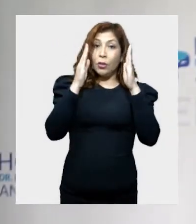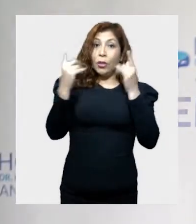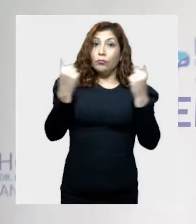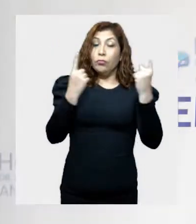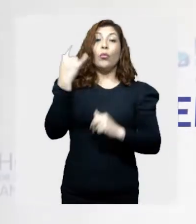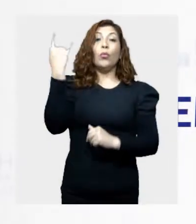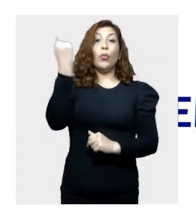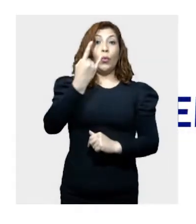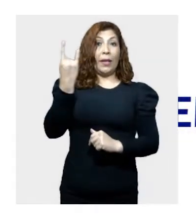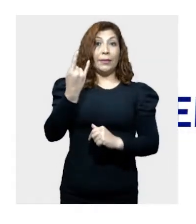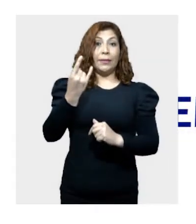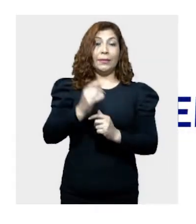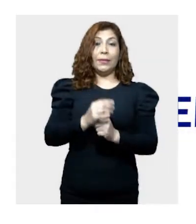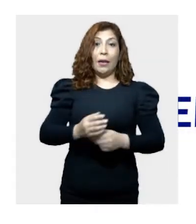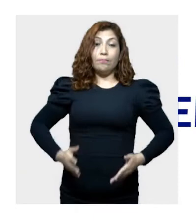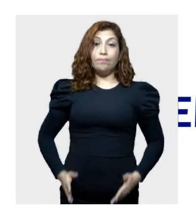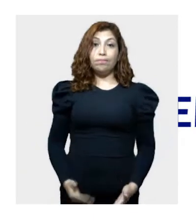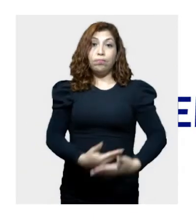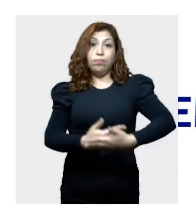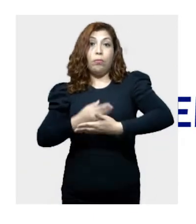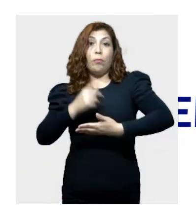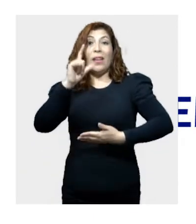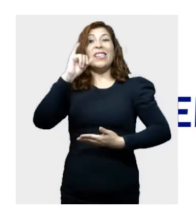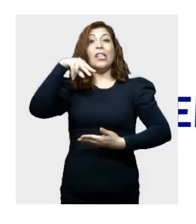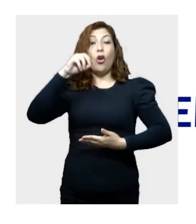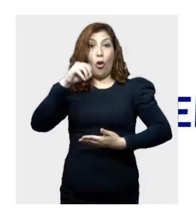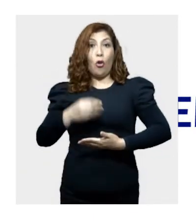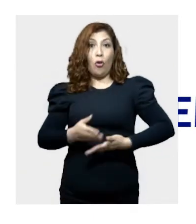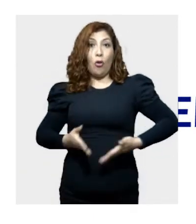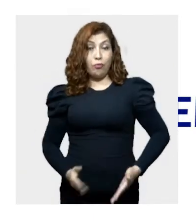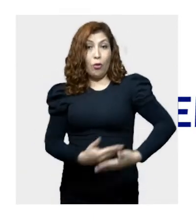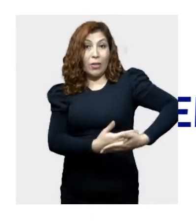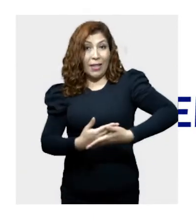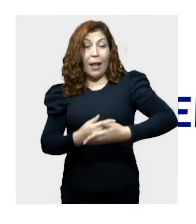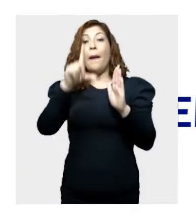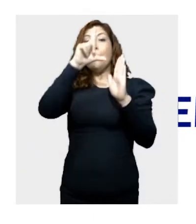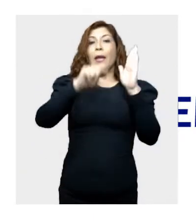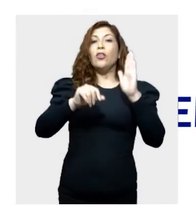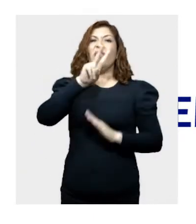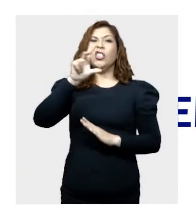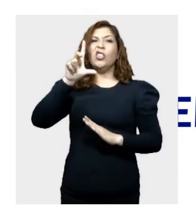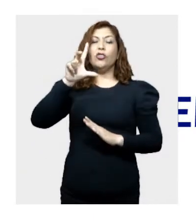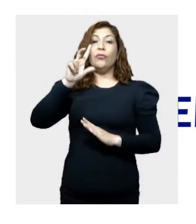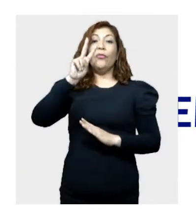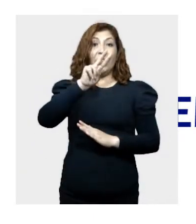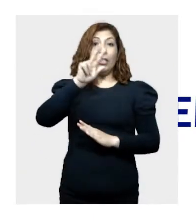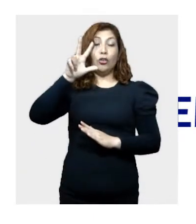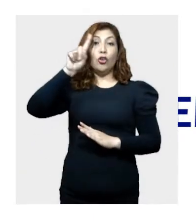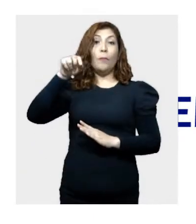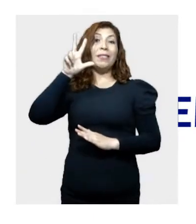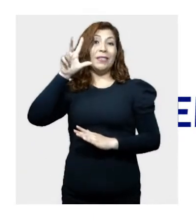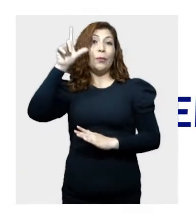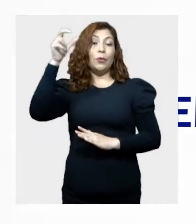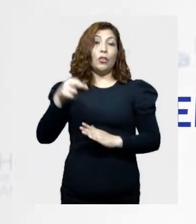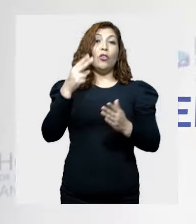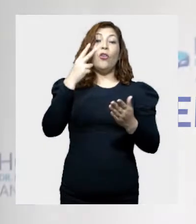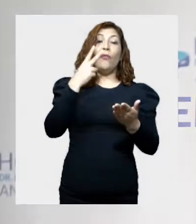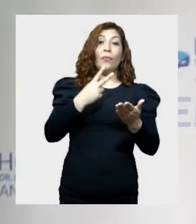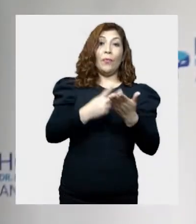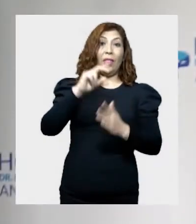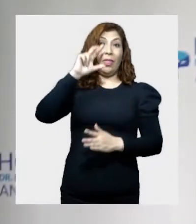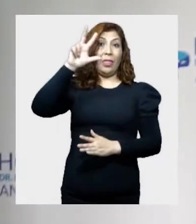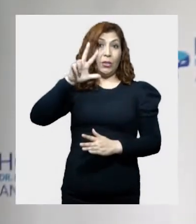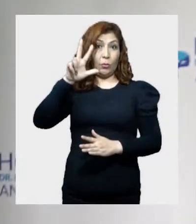urgencia gineco-obstétricas, vemos una disminución del 28,7% entre el 2019 y el